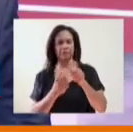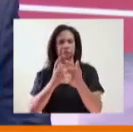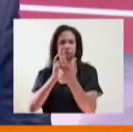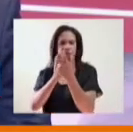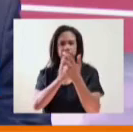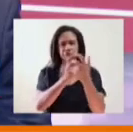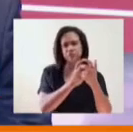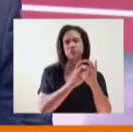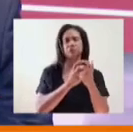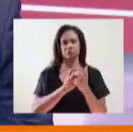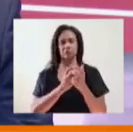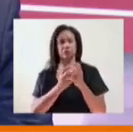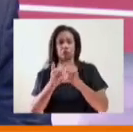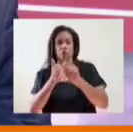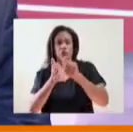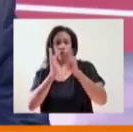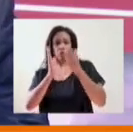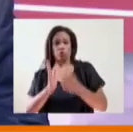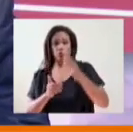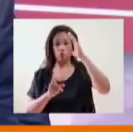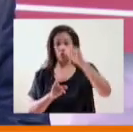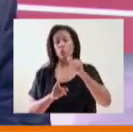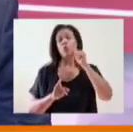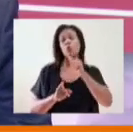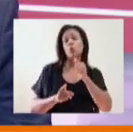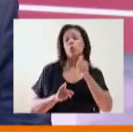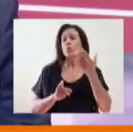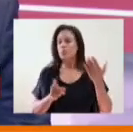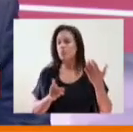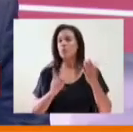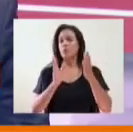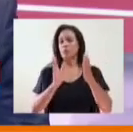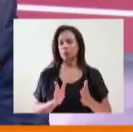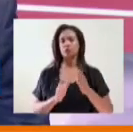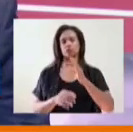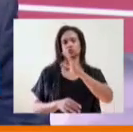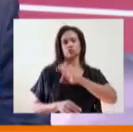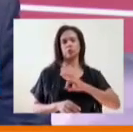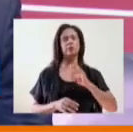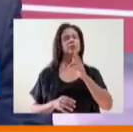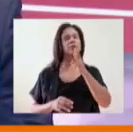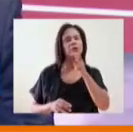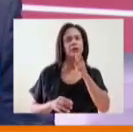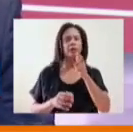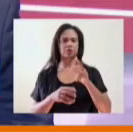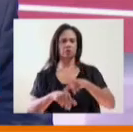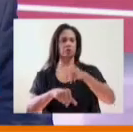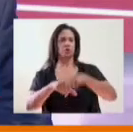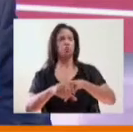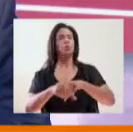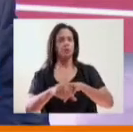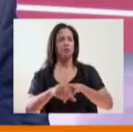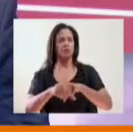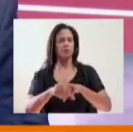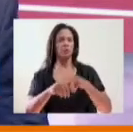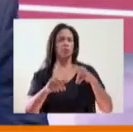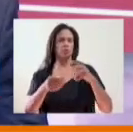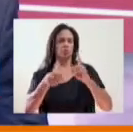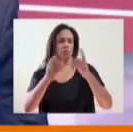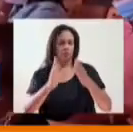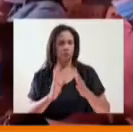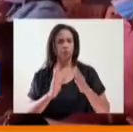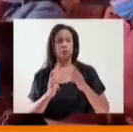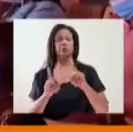decir año escolar pues aquí bájate lamentablemente hay que tomar el próximo año para dar dos años y colar en uno